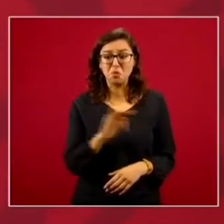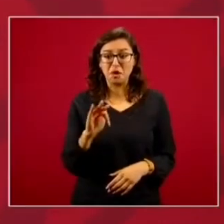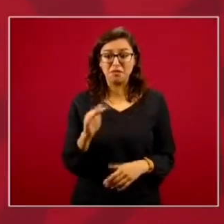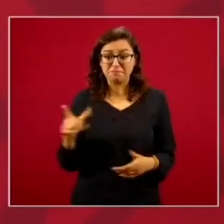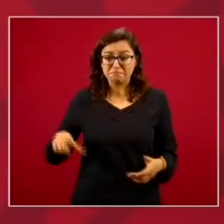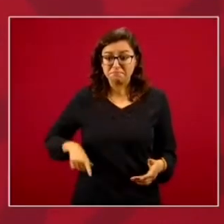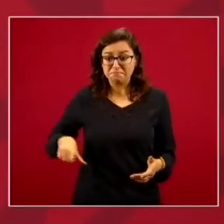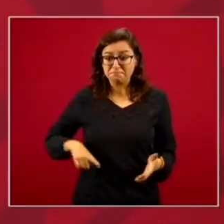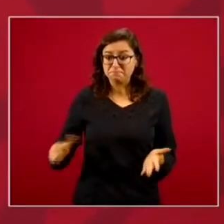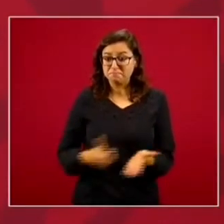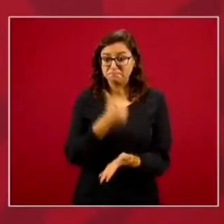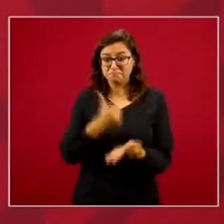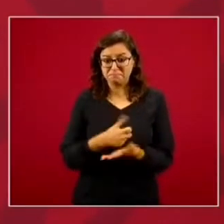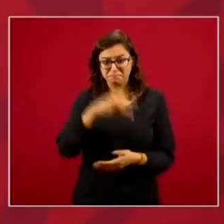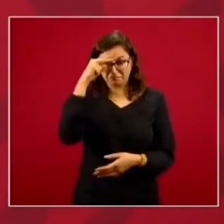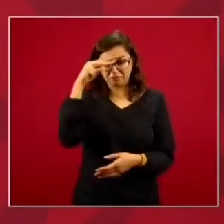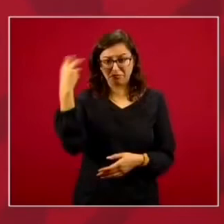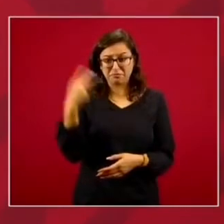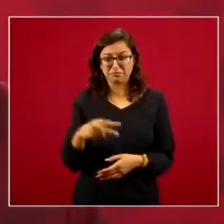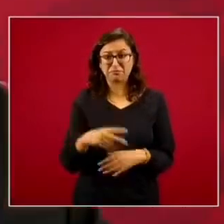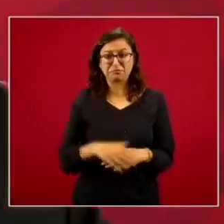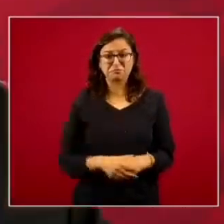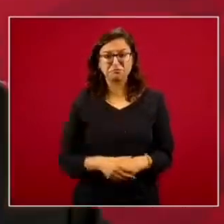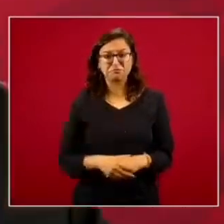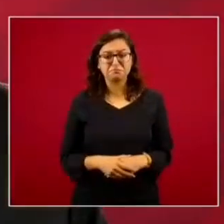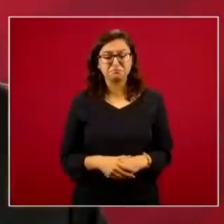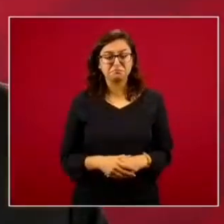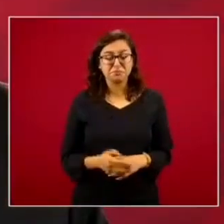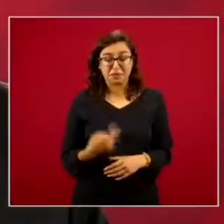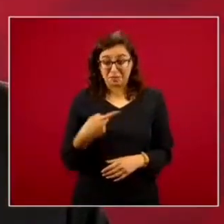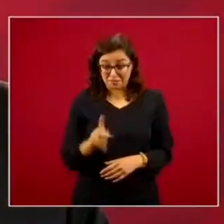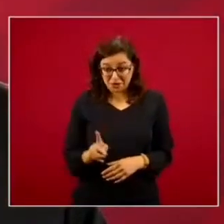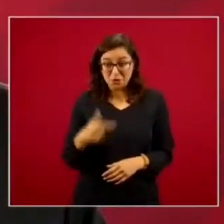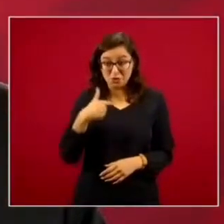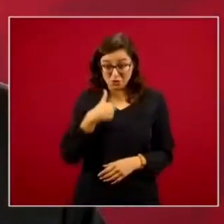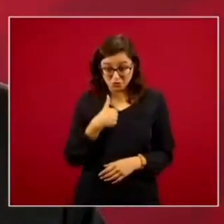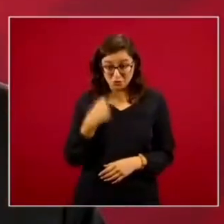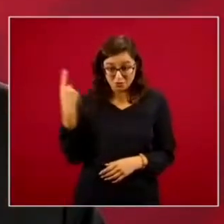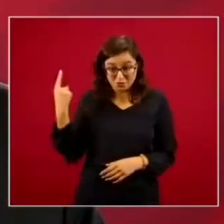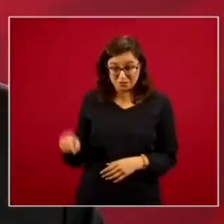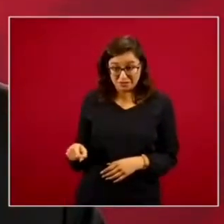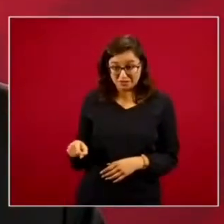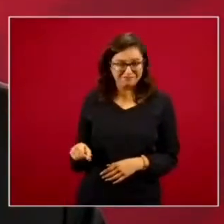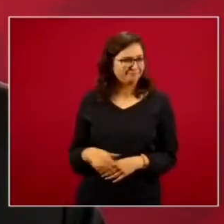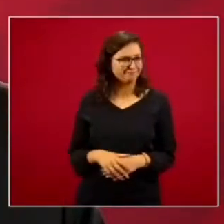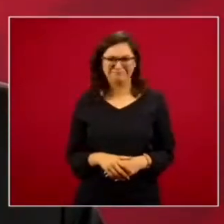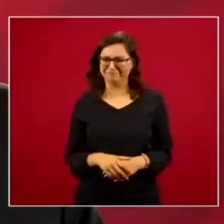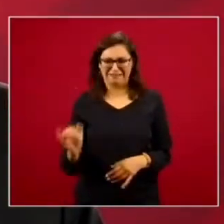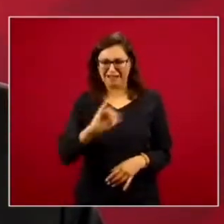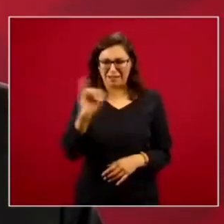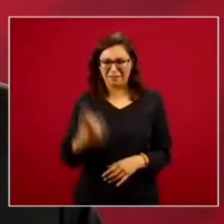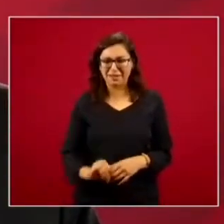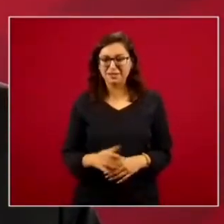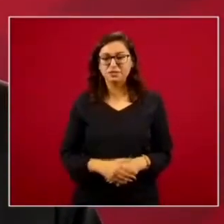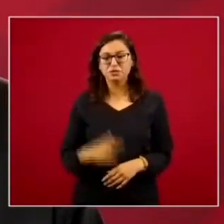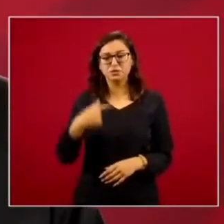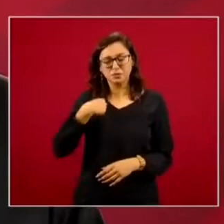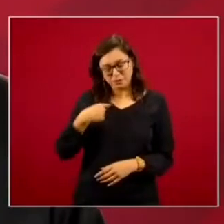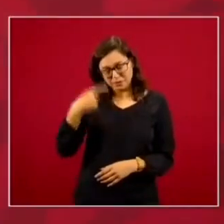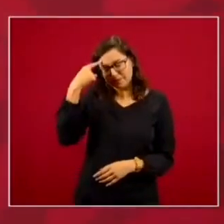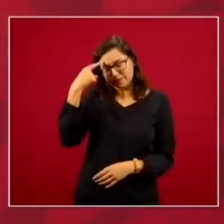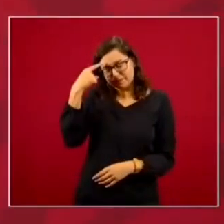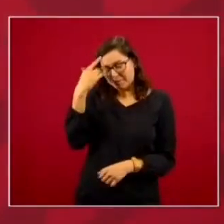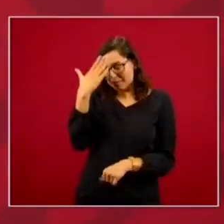la ciudad, pero yo no recomendaría nunca. Una de las cosas que más tengo presente